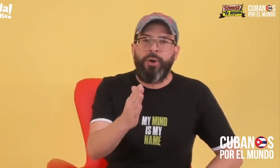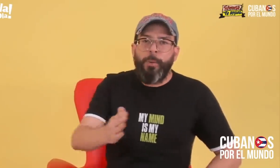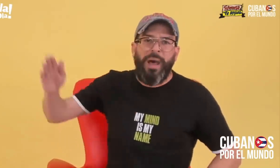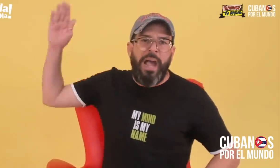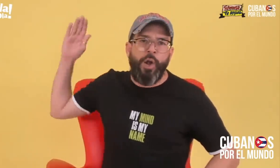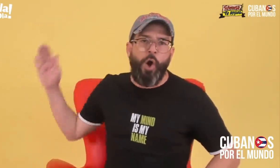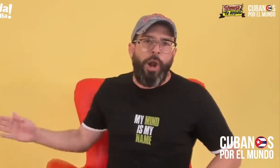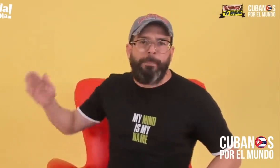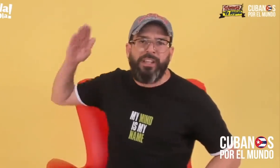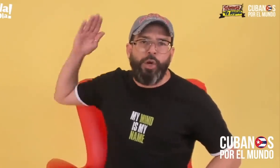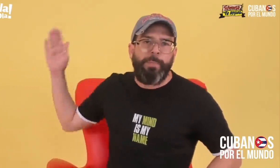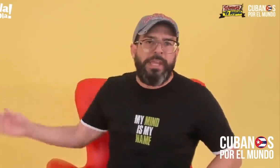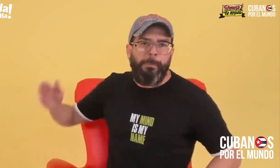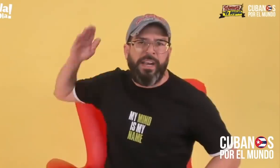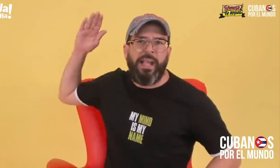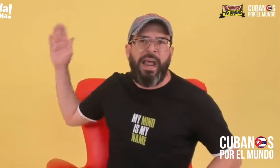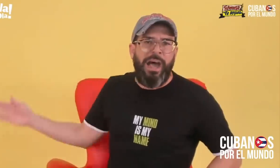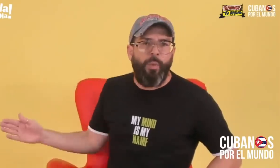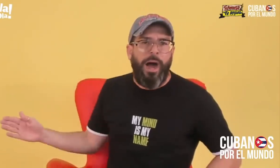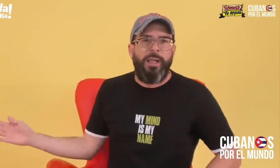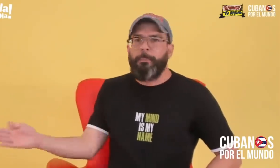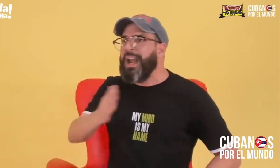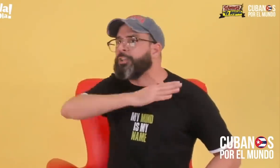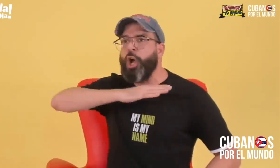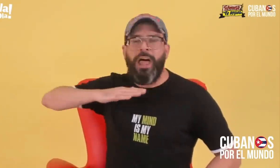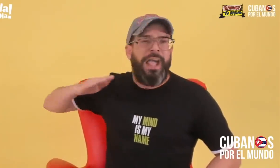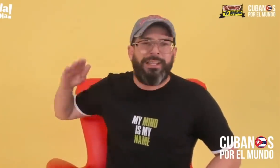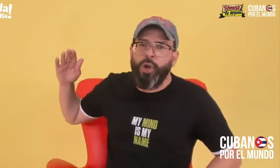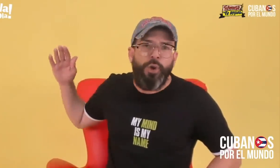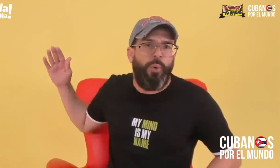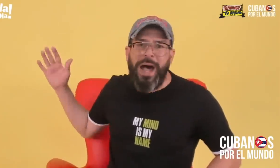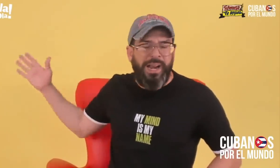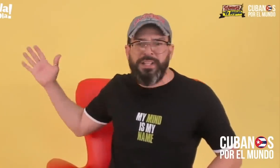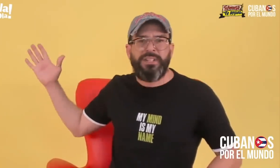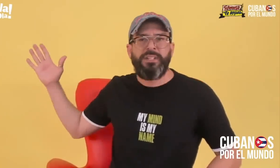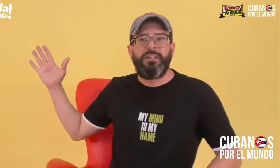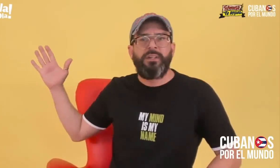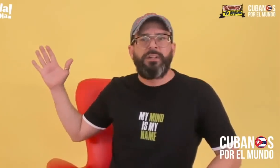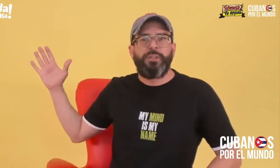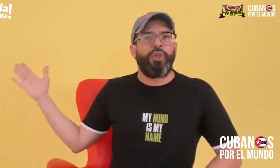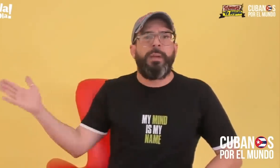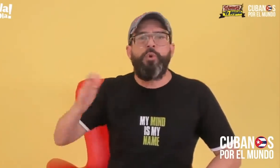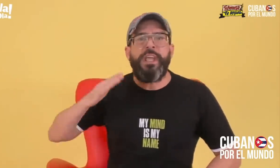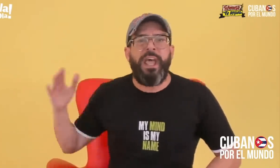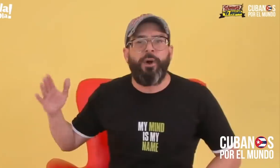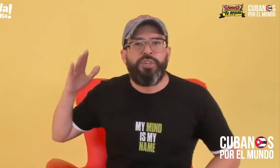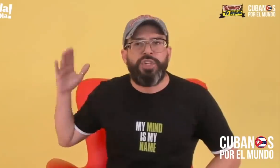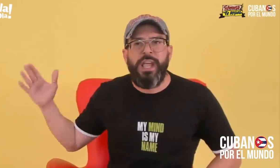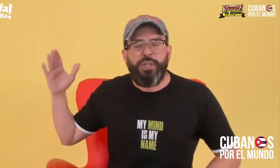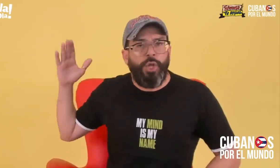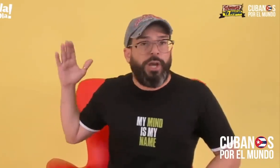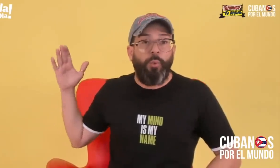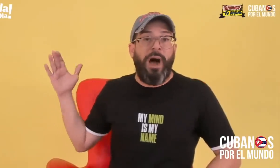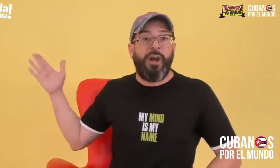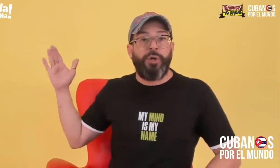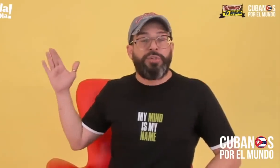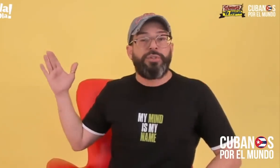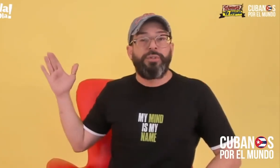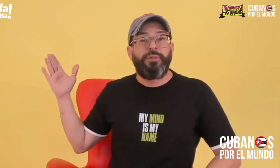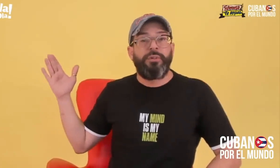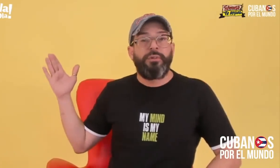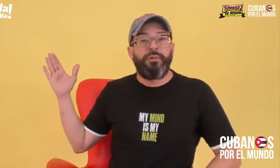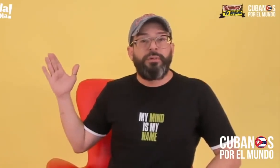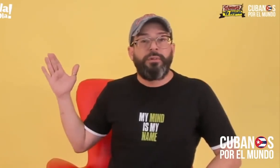cubanos para Angola, para Etiopía, para Nicaragua, para todos estos lugares donde murieron cientos de